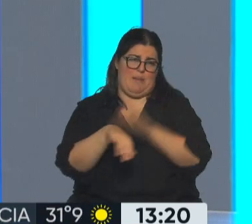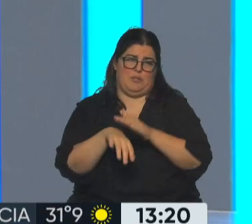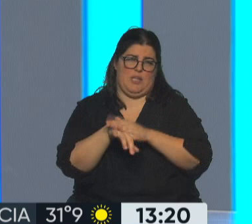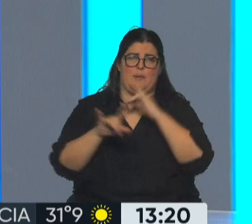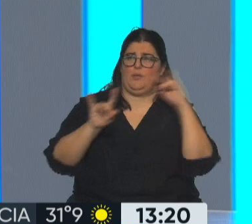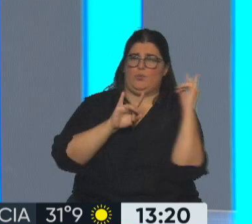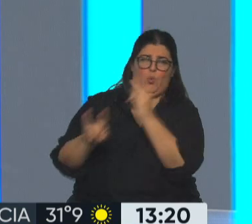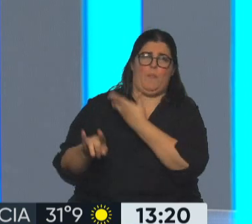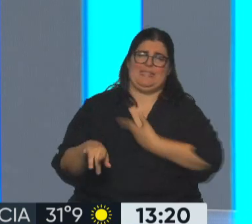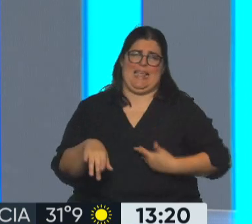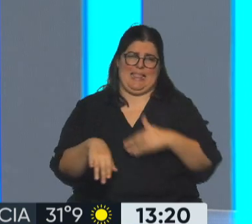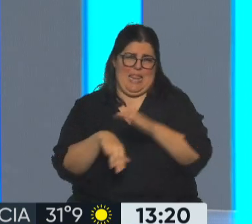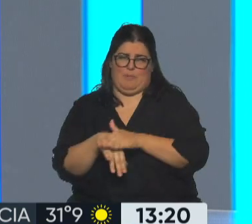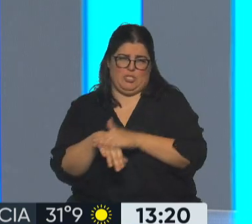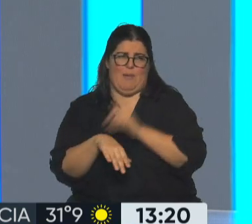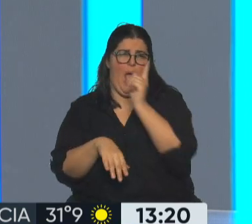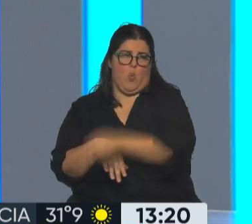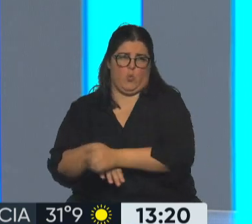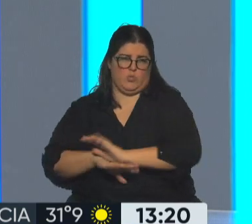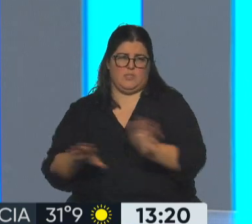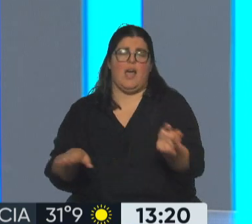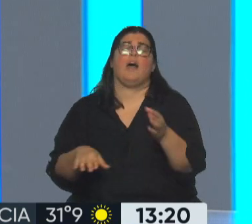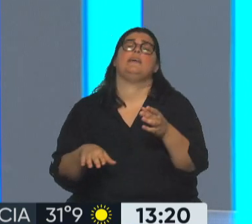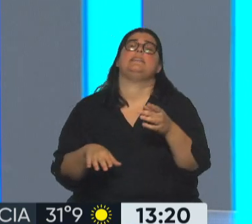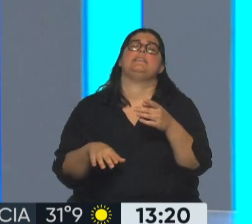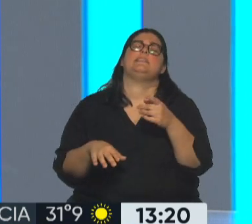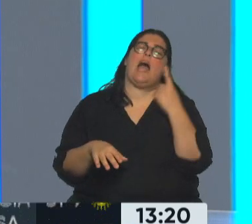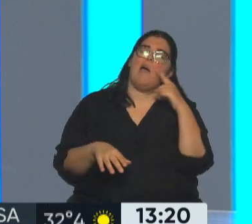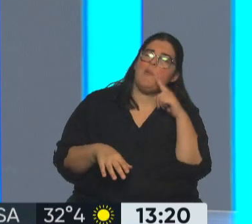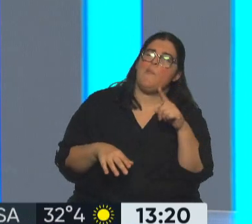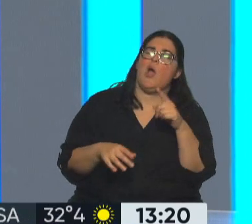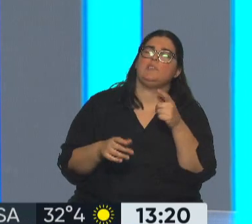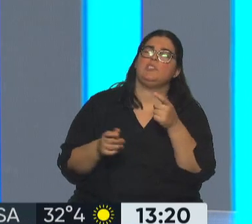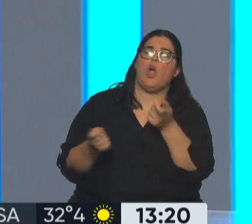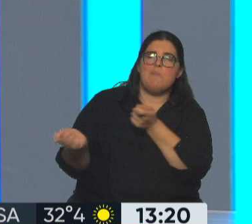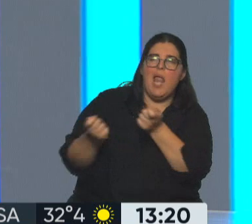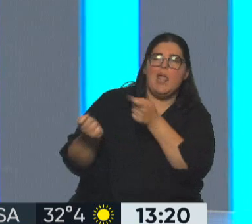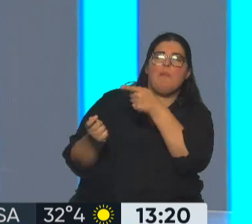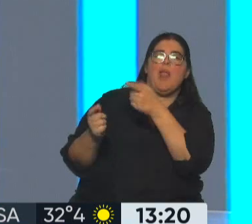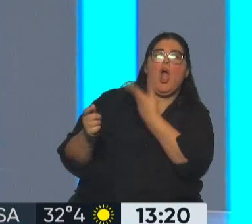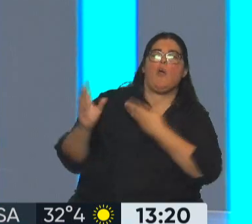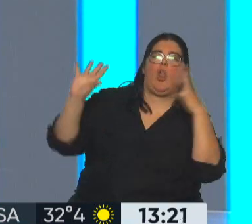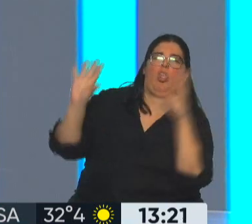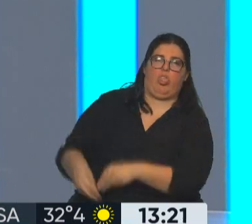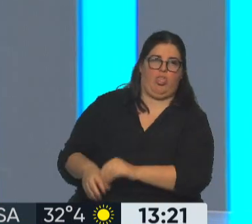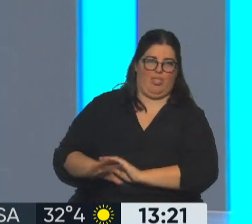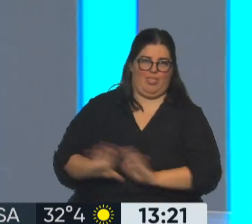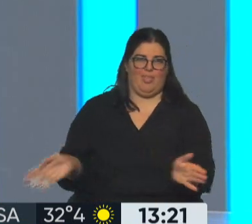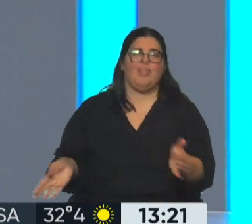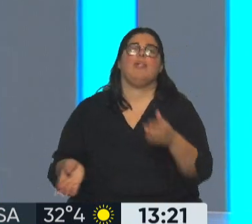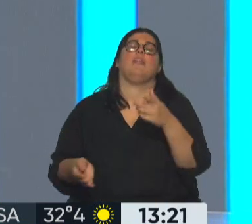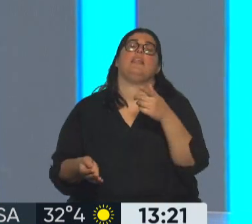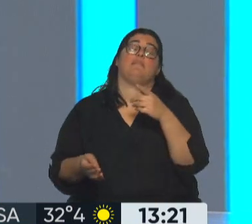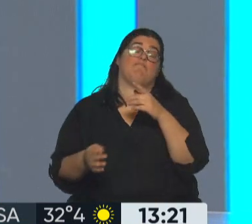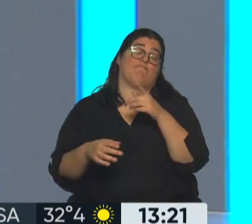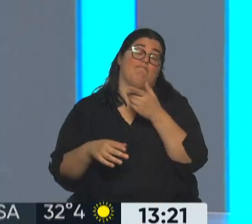ya a Petro, porque lo están utilizando también como una forma de hacerlo caer, que en realidad es algo que viene viviendo el